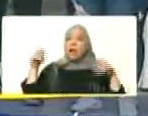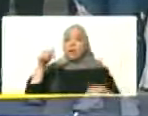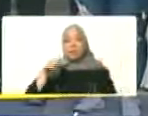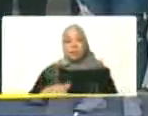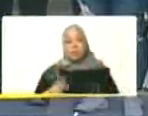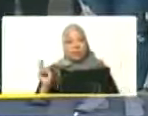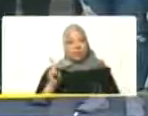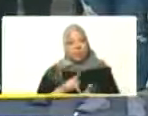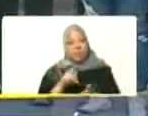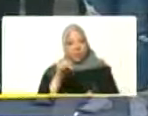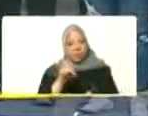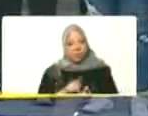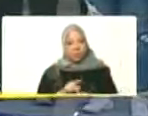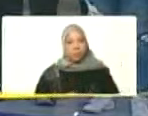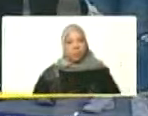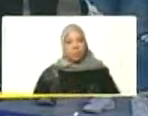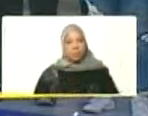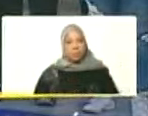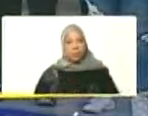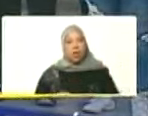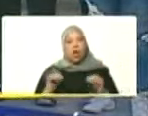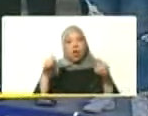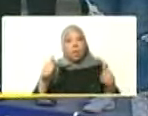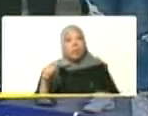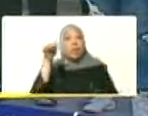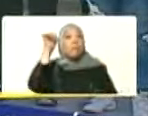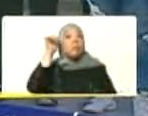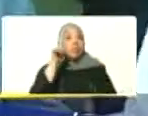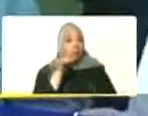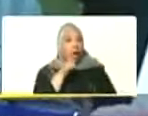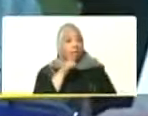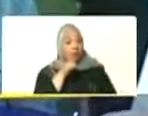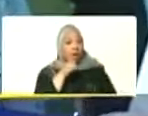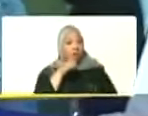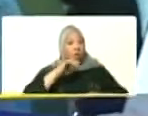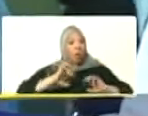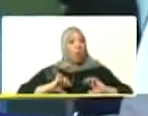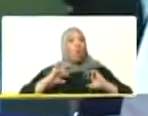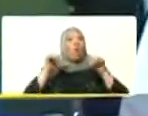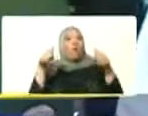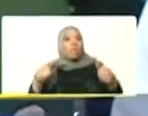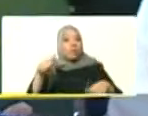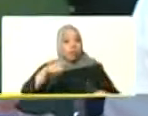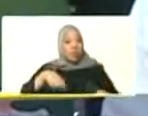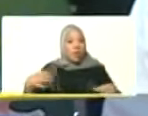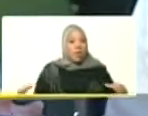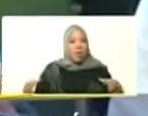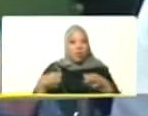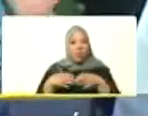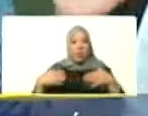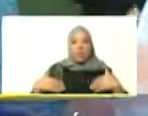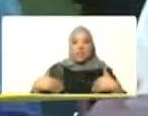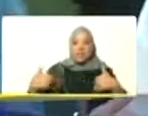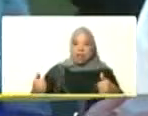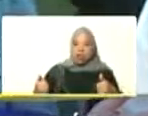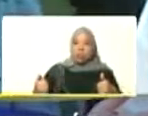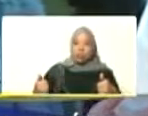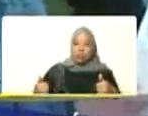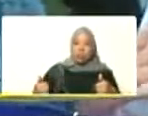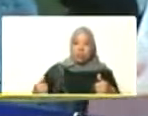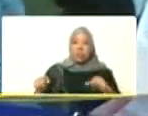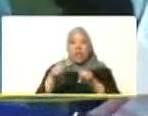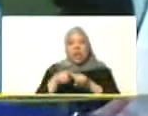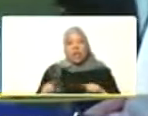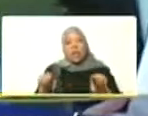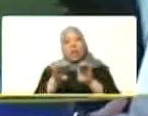estamos. Apenas el sábado, este fin de semana, usted desplegó las brigadas comunitarias militares de salud. Ya las de educación